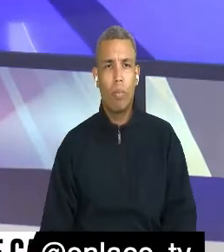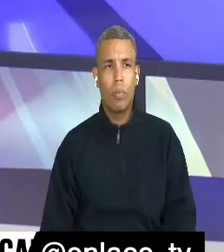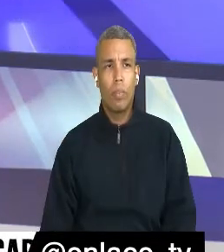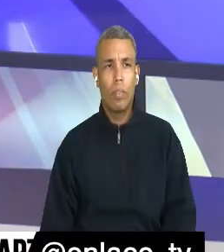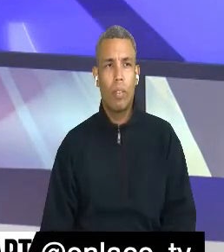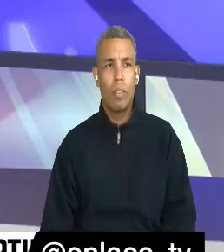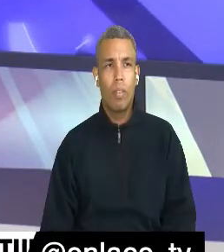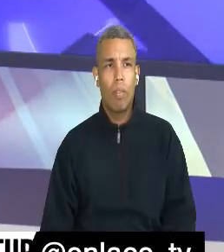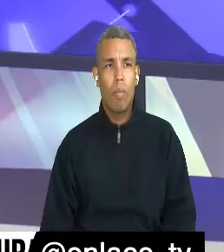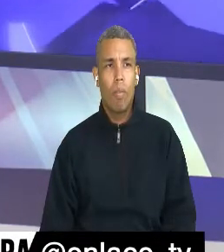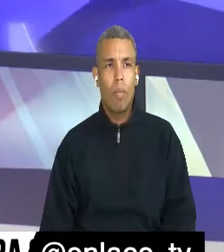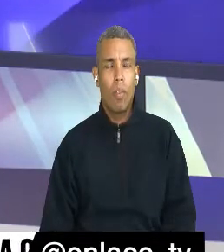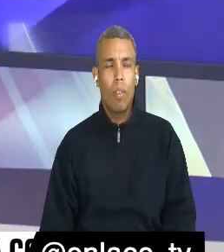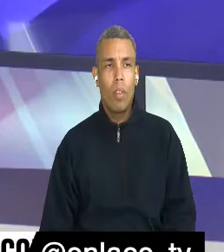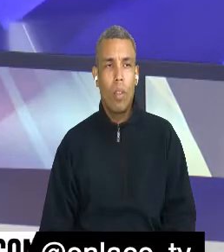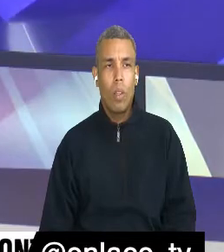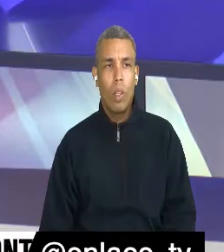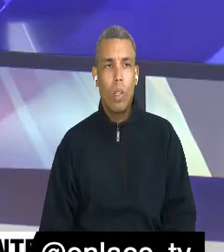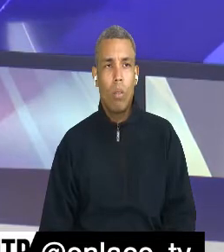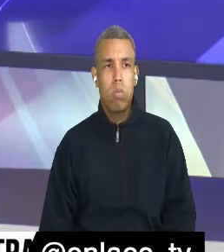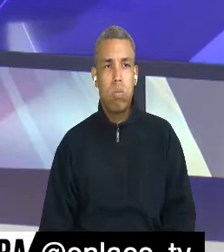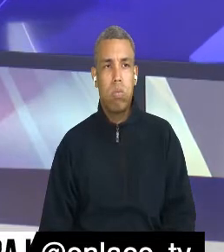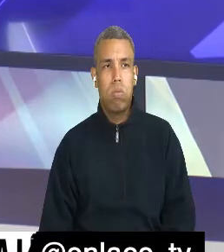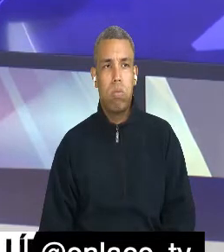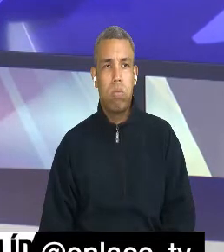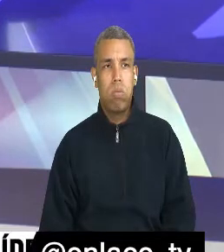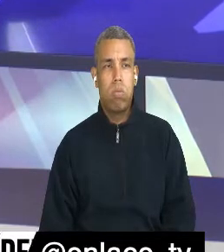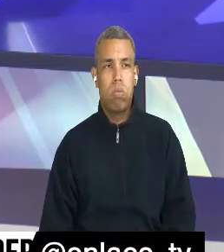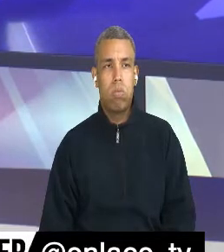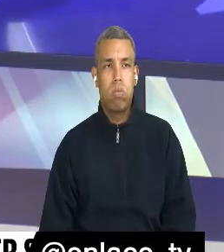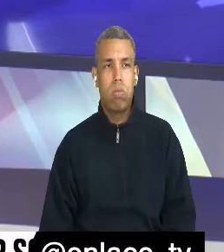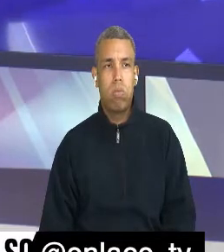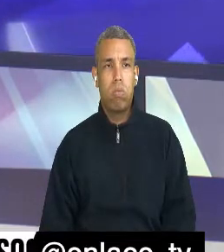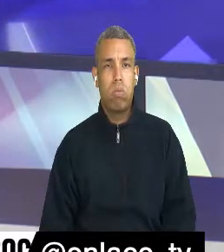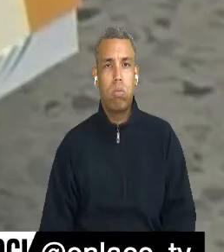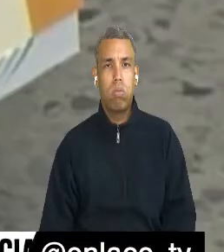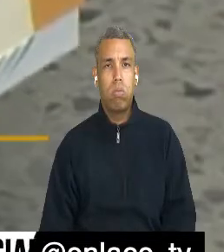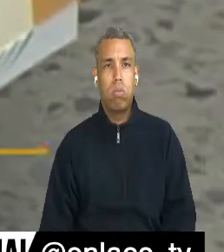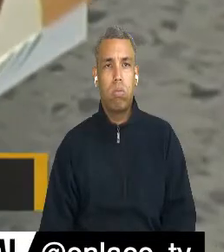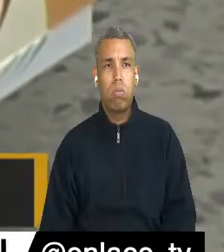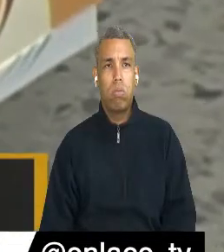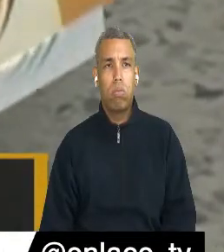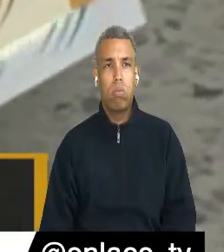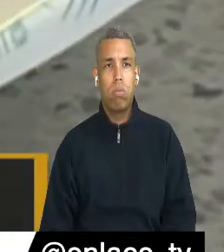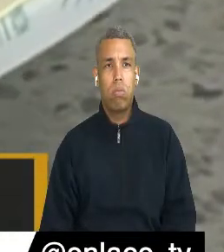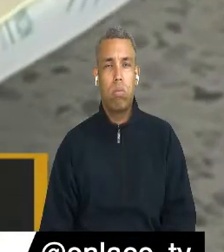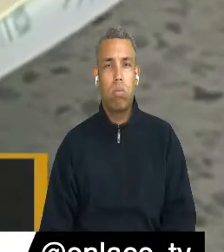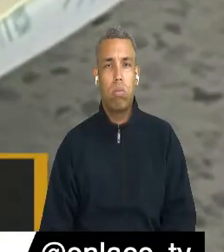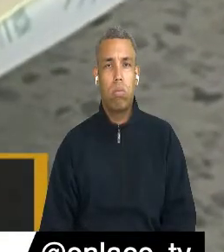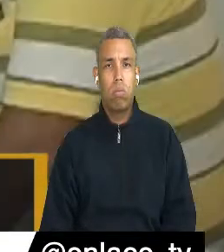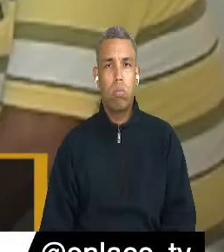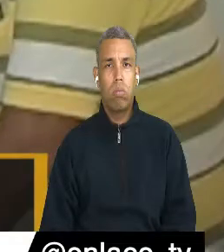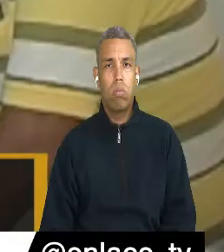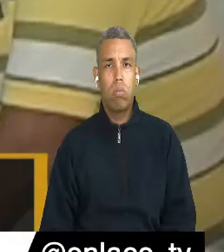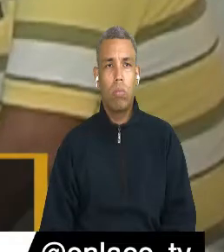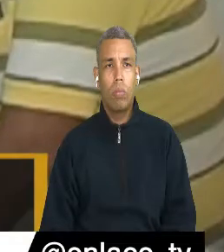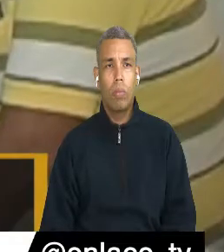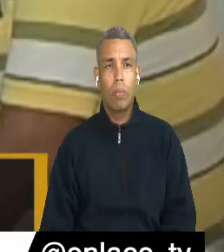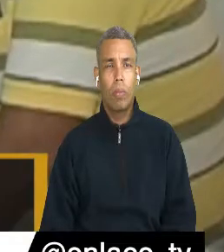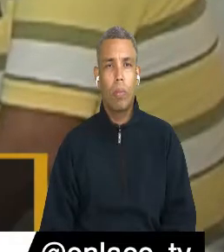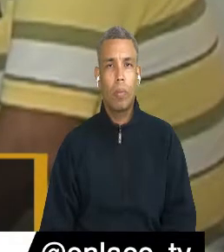Nicolás atención especial para quienes requieren cirugías a causa de fallas en la visión. Regresa a la ciudad la campaña de salud visual del